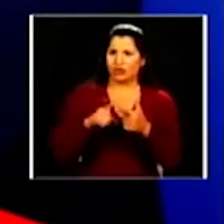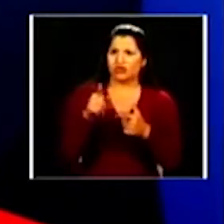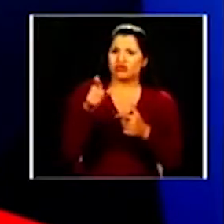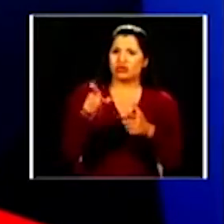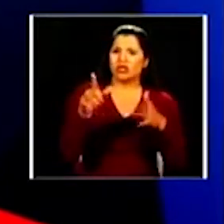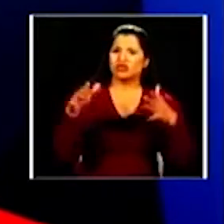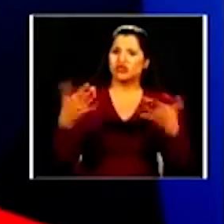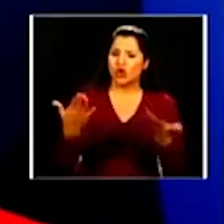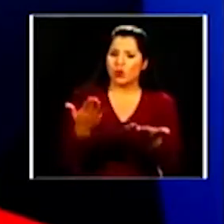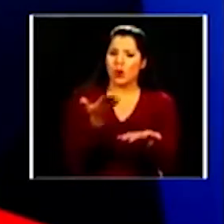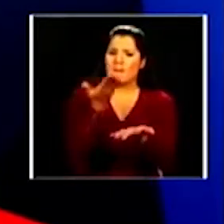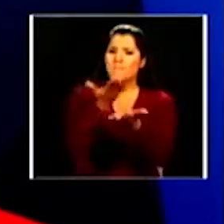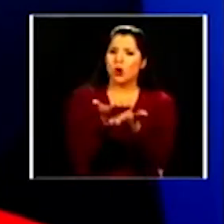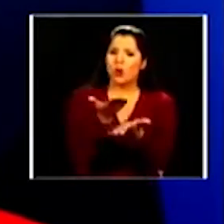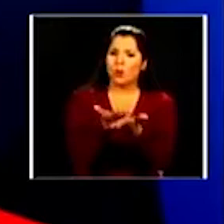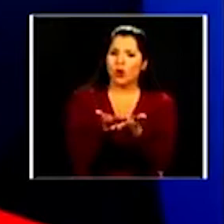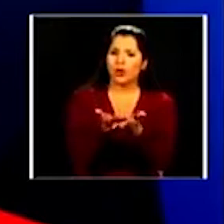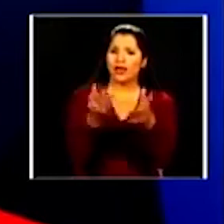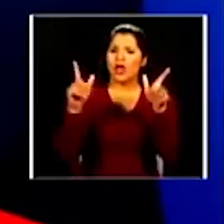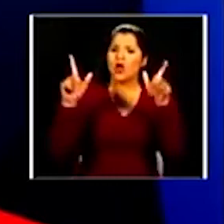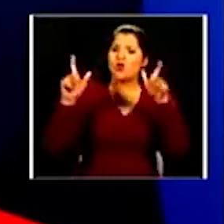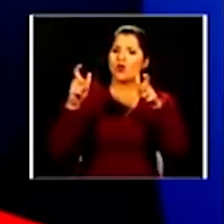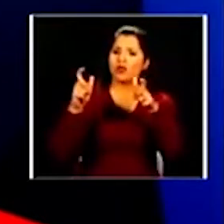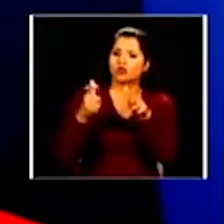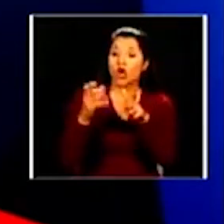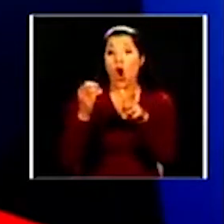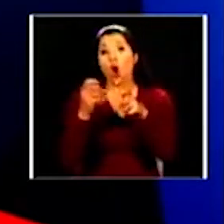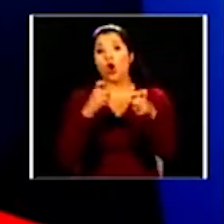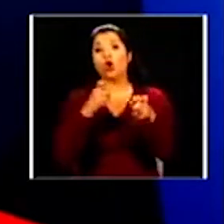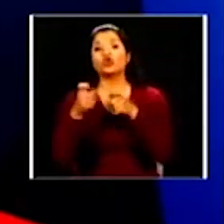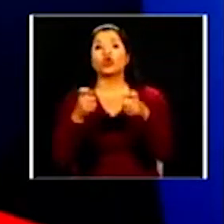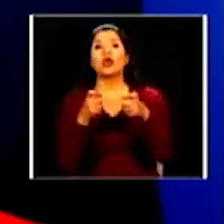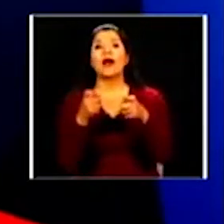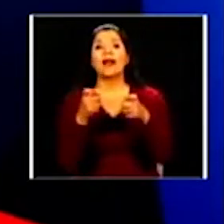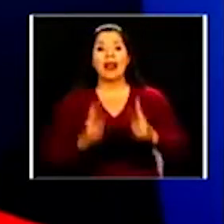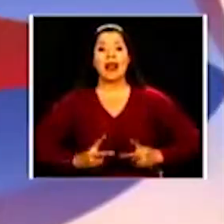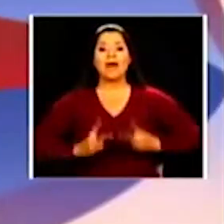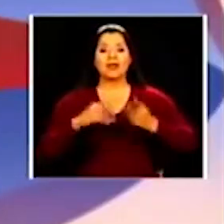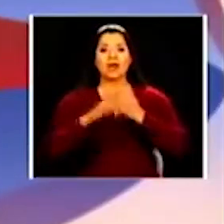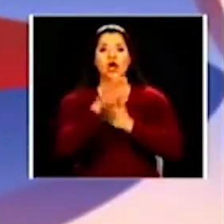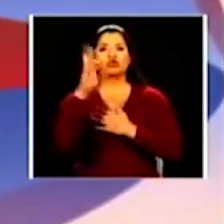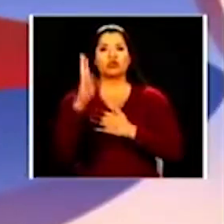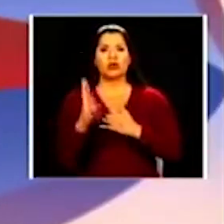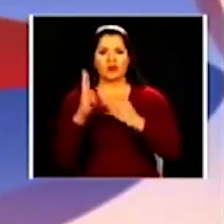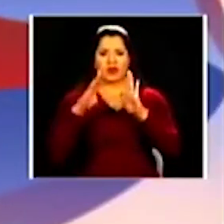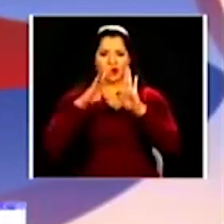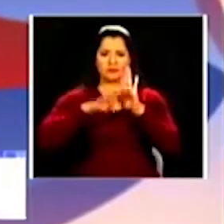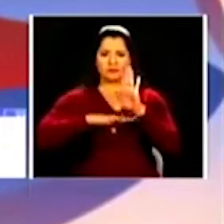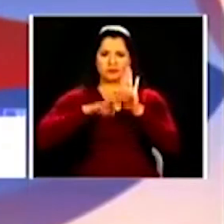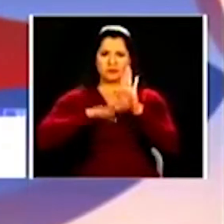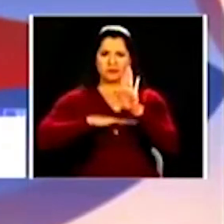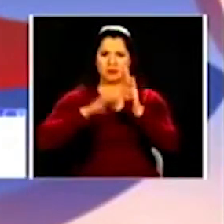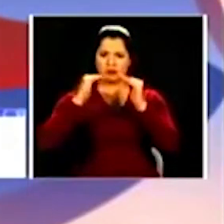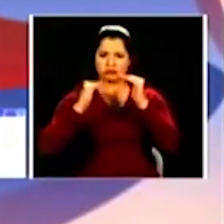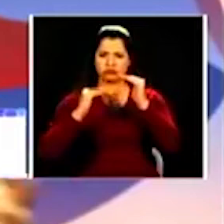controlar este costo de la vida? Vamos a empezar con don Fabricio, en su turno. Bien, precisamente, y no es solamente